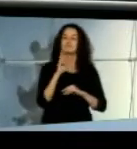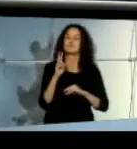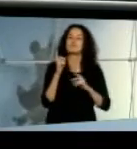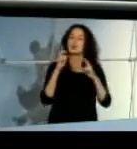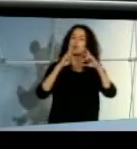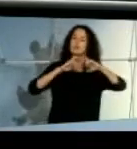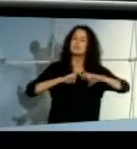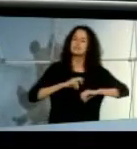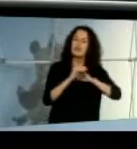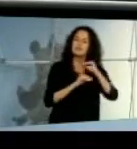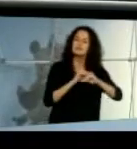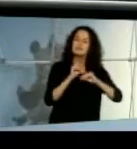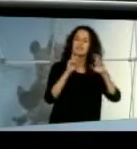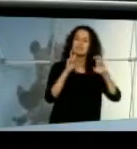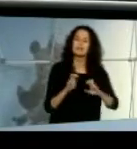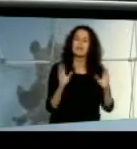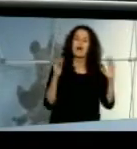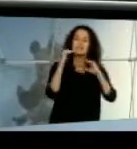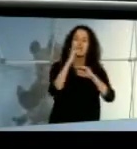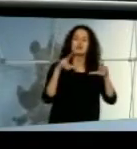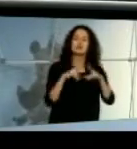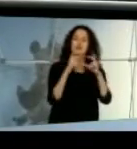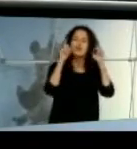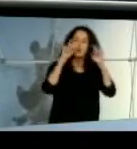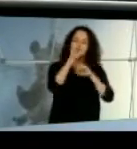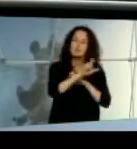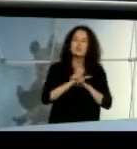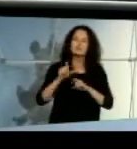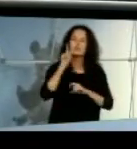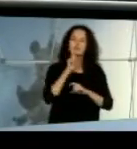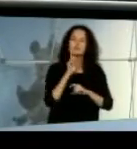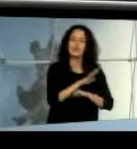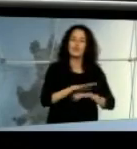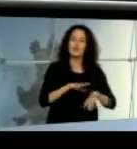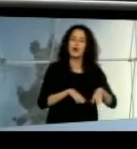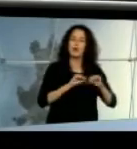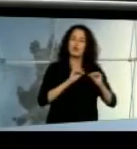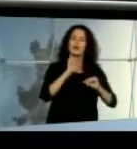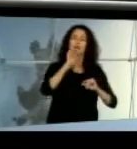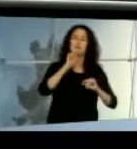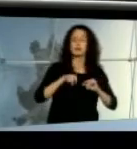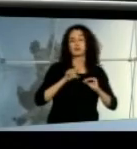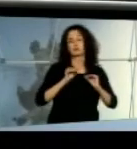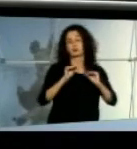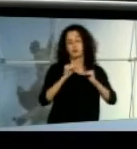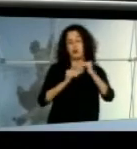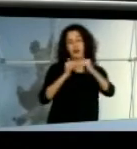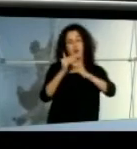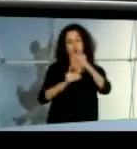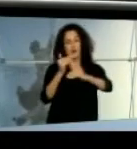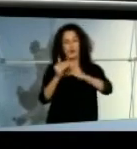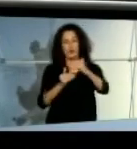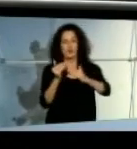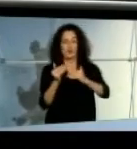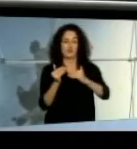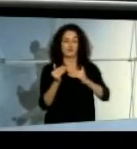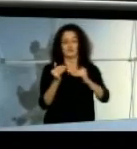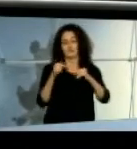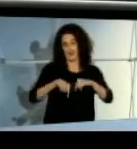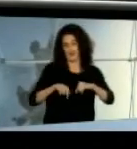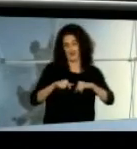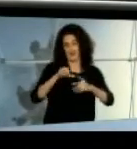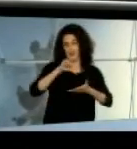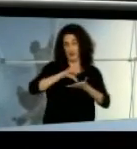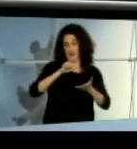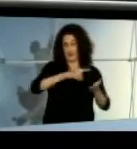sobre la atención socioeducativa, ¿no?, de las personas sordas en Burgos y la evolución, ¿no?, que ha habido aquí en